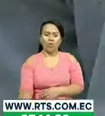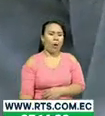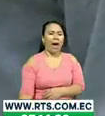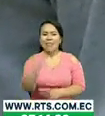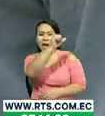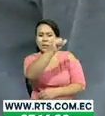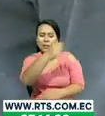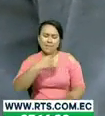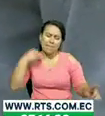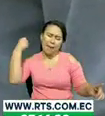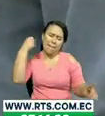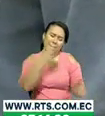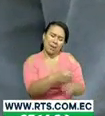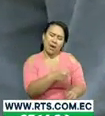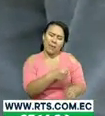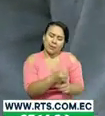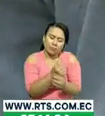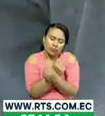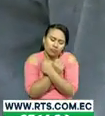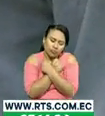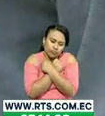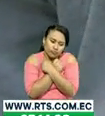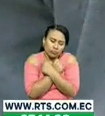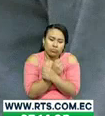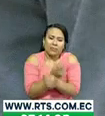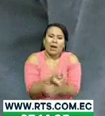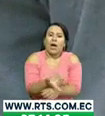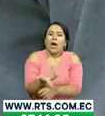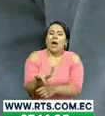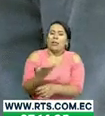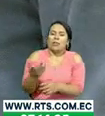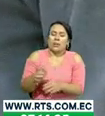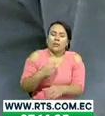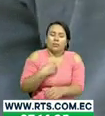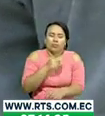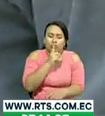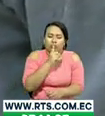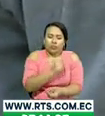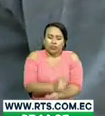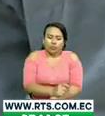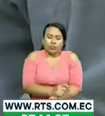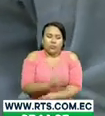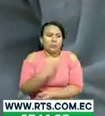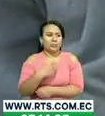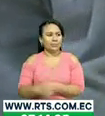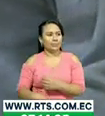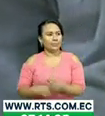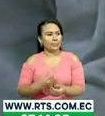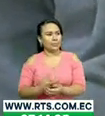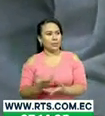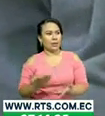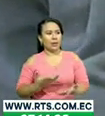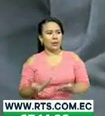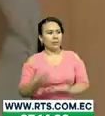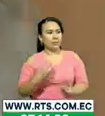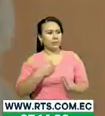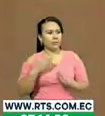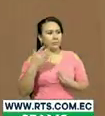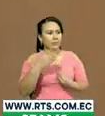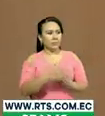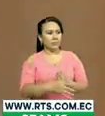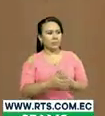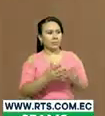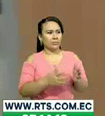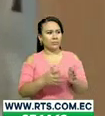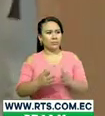me comenzaron a pegar. Y ahí estaban hablando con otro man para que compre cinta para amarrarme.